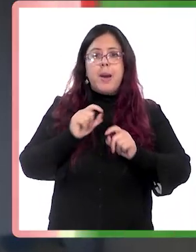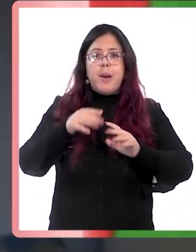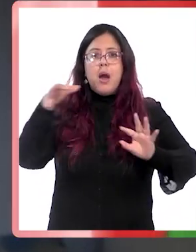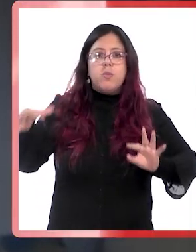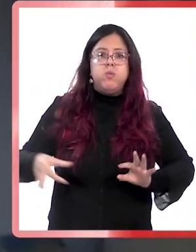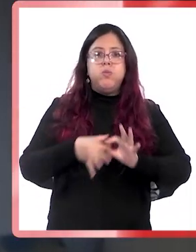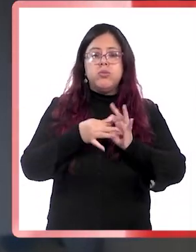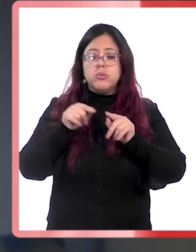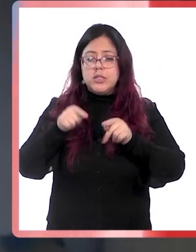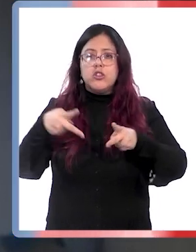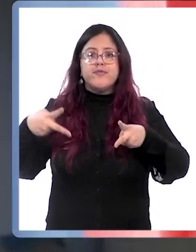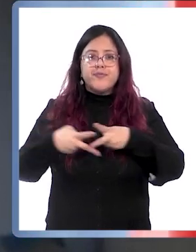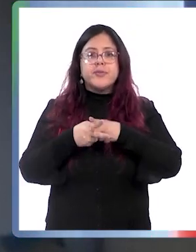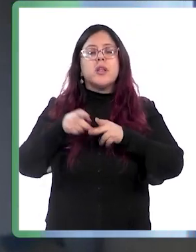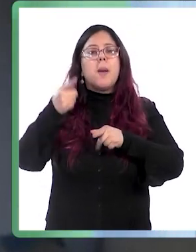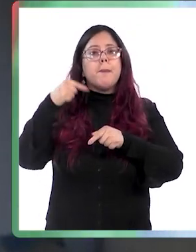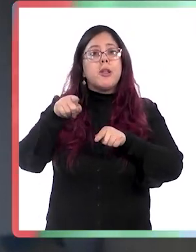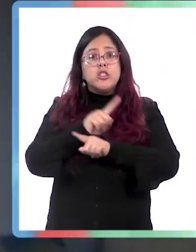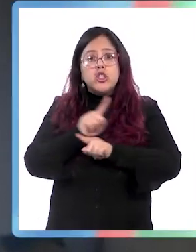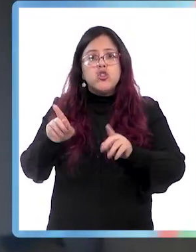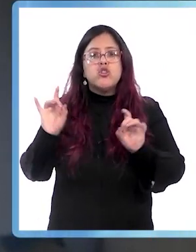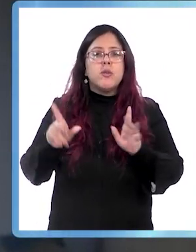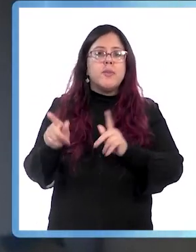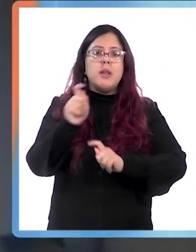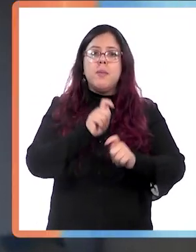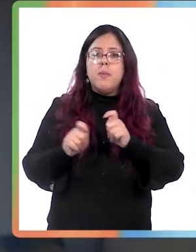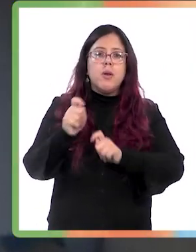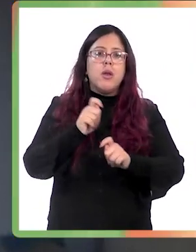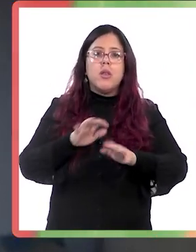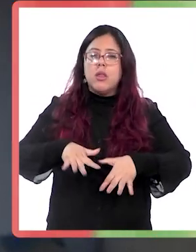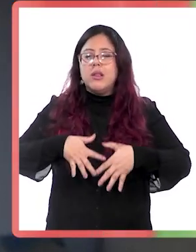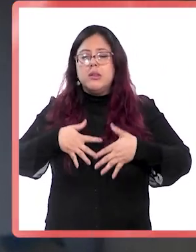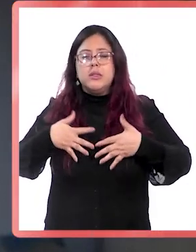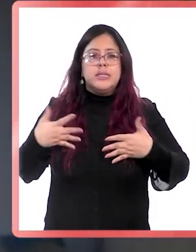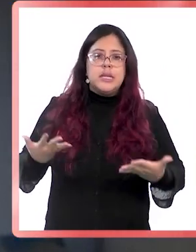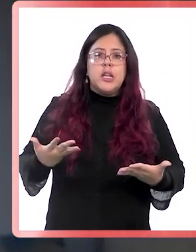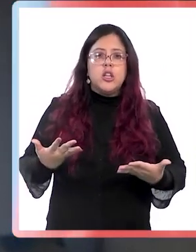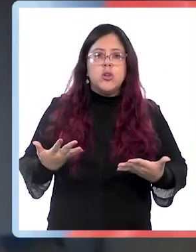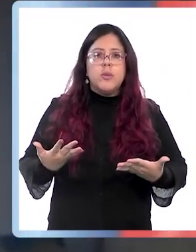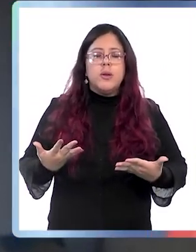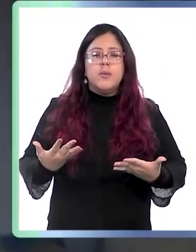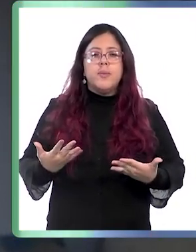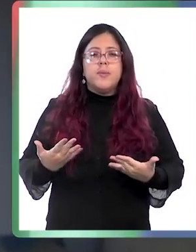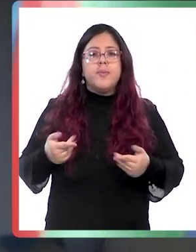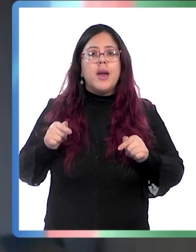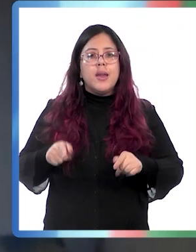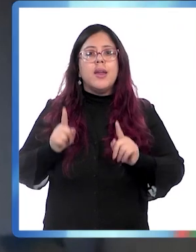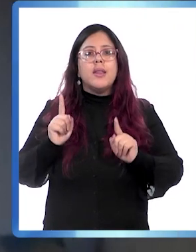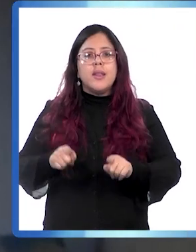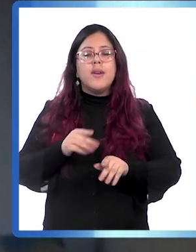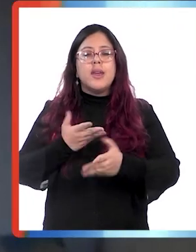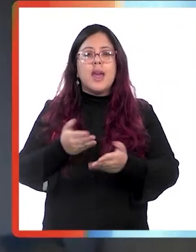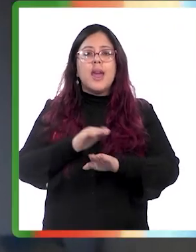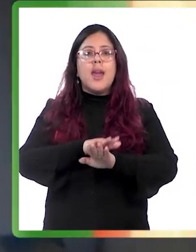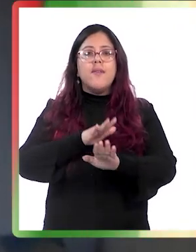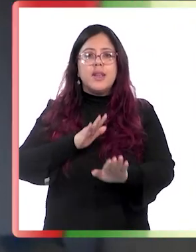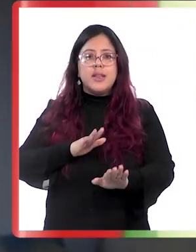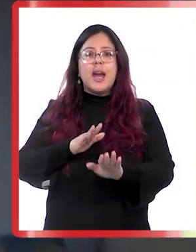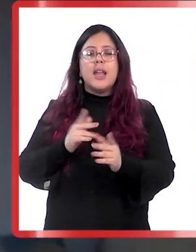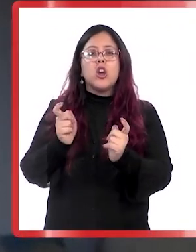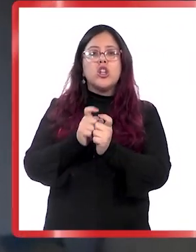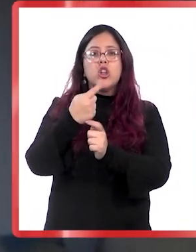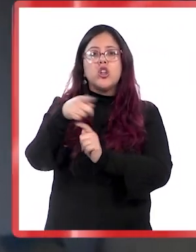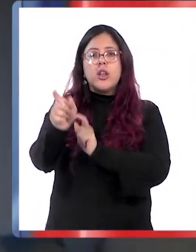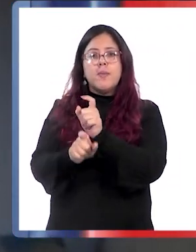esto se acorta, pero si no, es puro tratamiento sintomático, y obviamente que en esos días uno tiene que evitar el contacto con terceros, y ahí